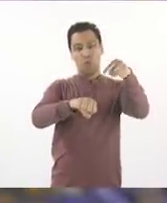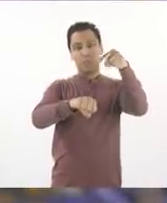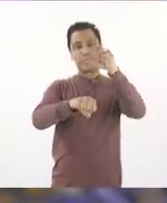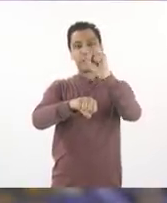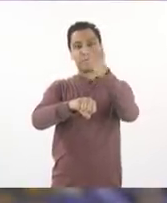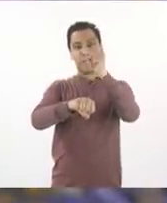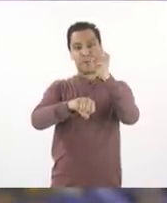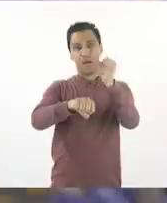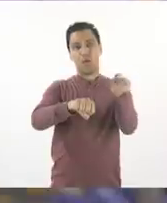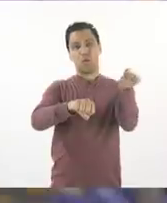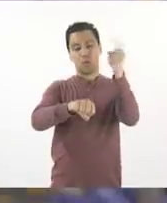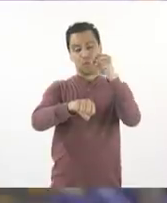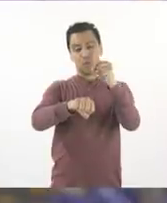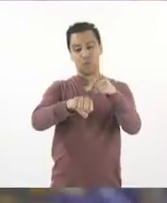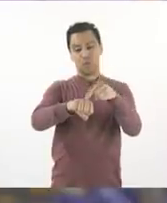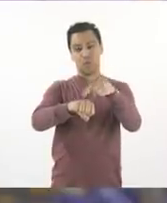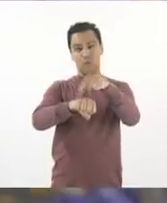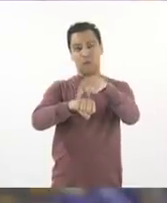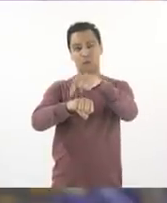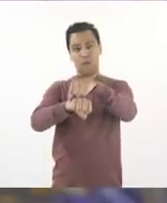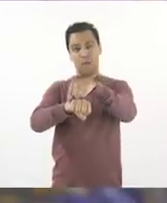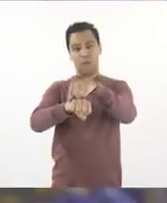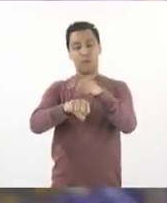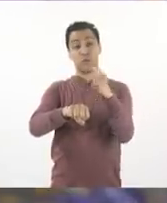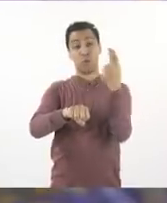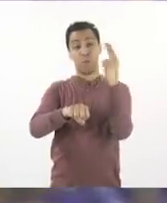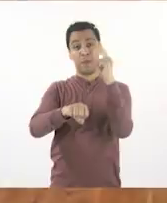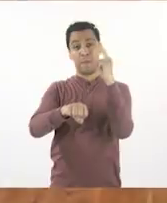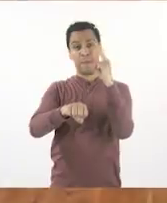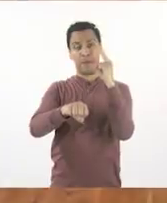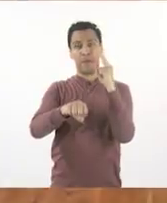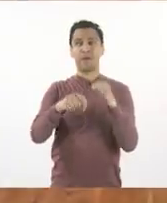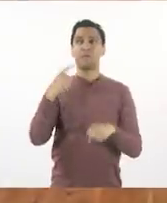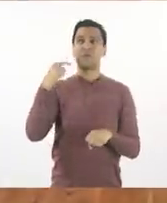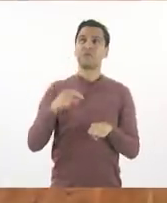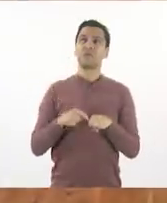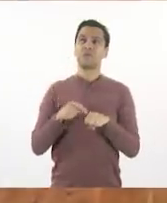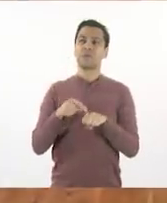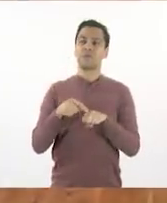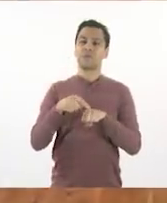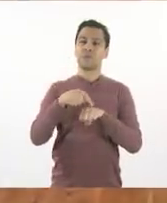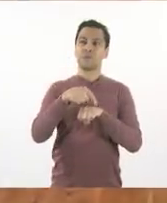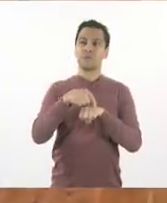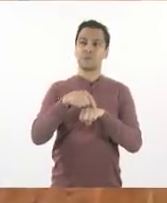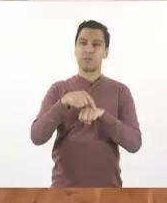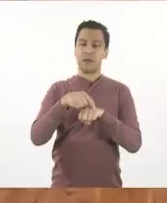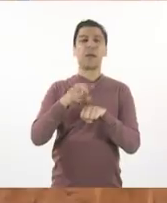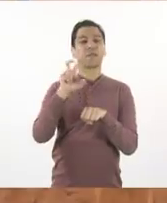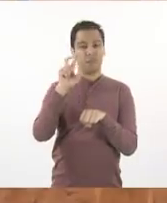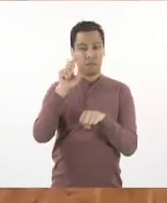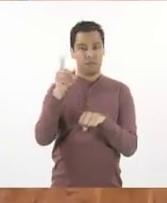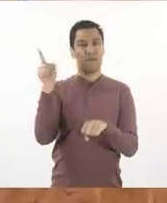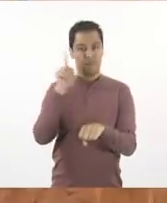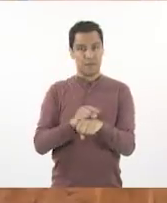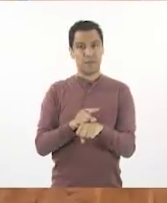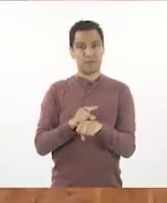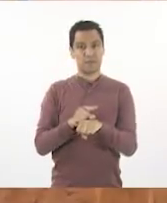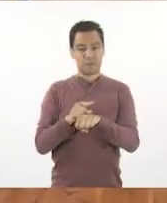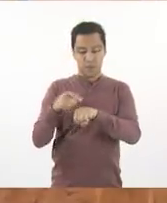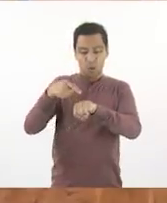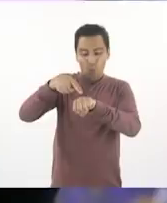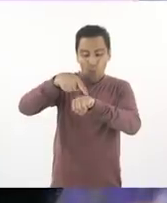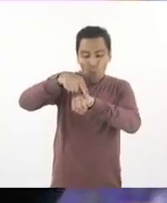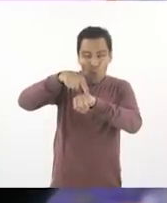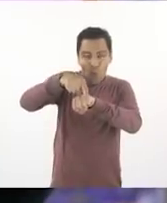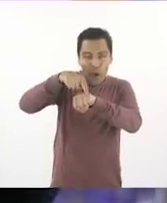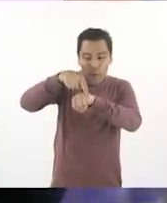agosto, septiembre, octubre, noviembre. ¿Cuántos noviembre días? Va entonces, tiene 30 días porque cayó en el huequito